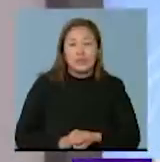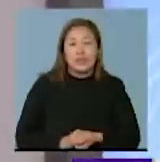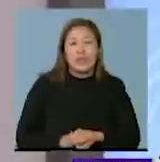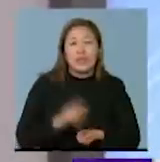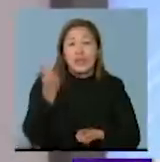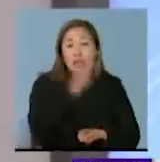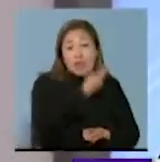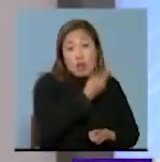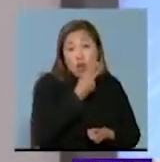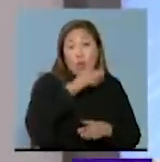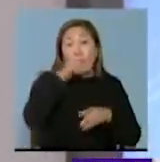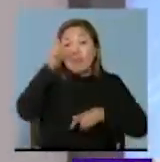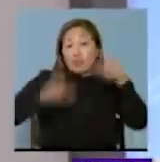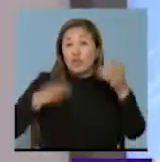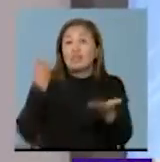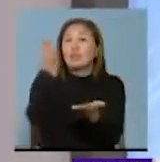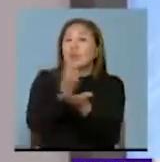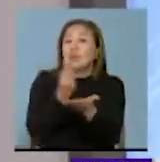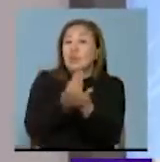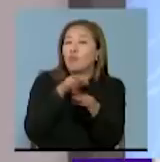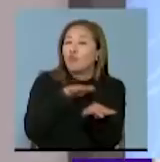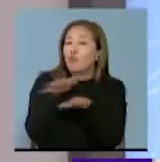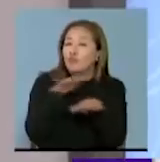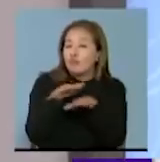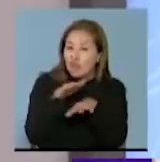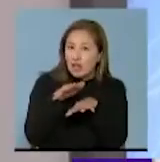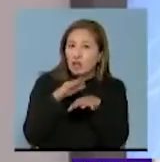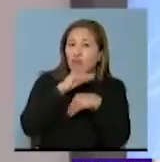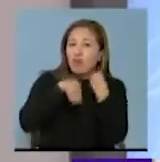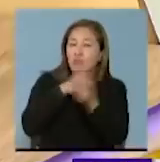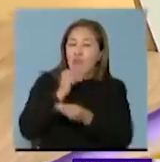palabra de Carlos y Silvina, del Movimiento Familiar Cristiano.